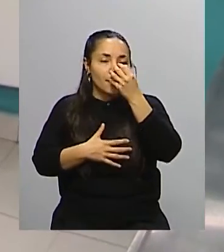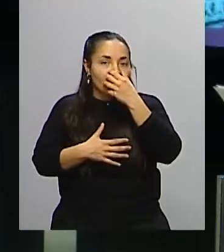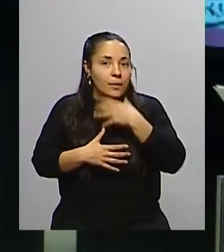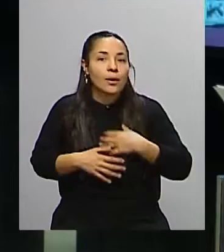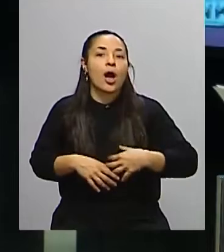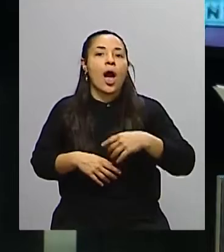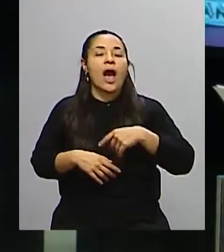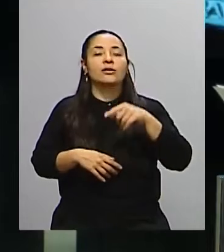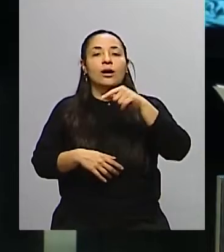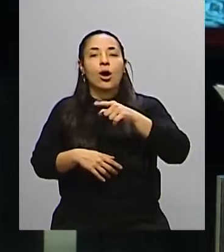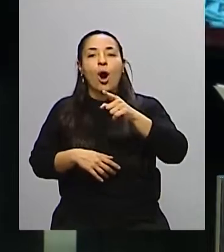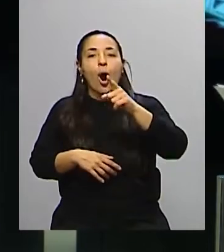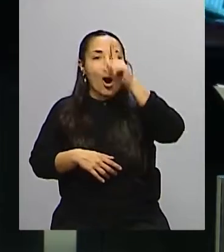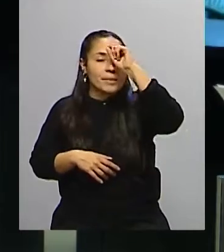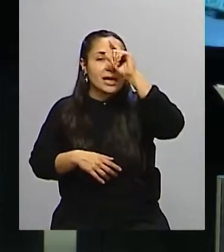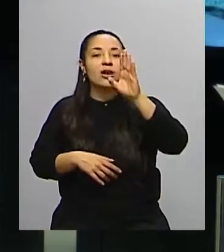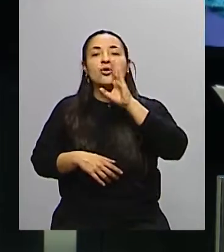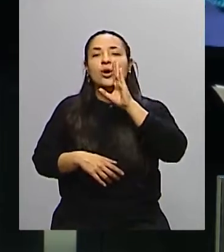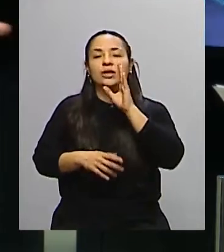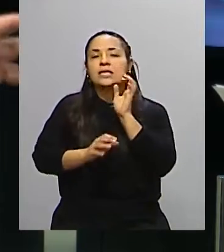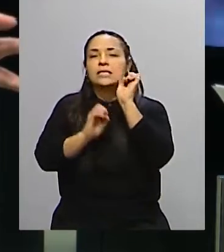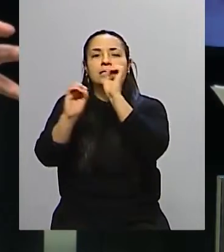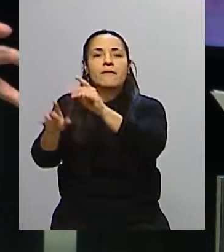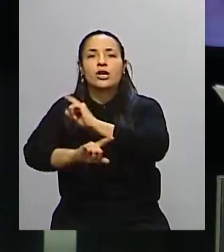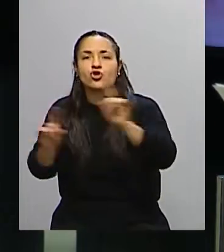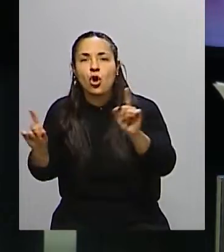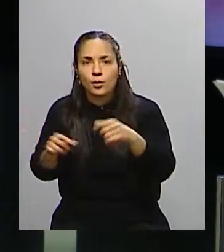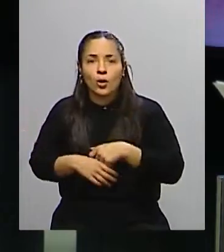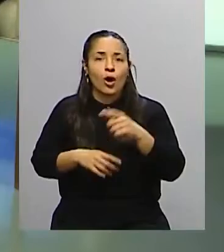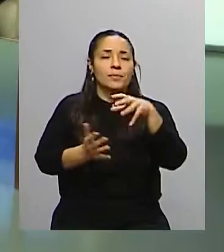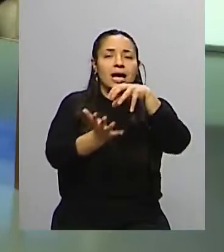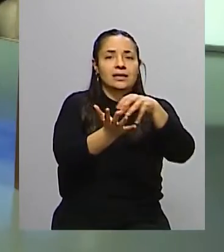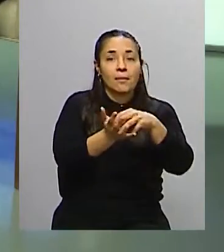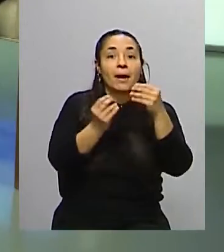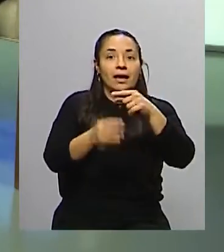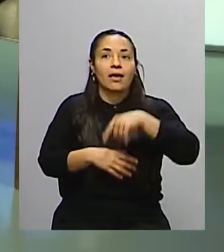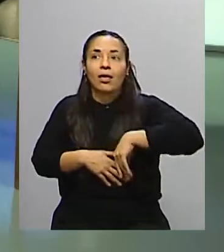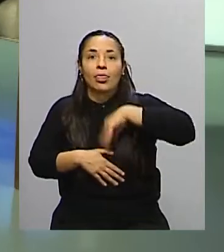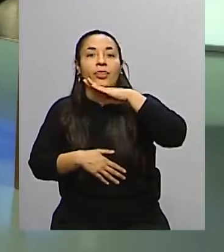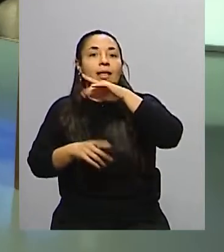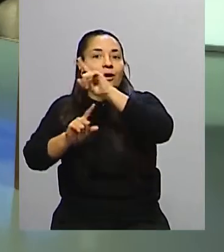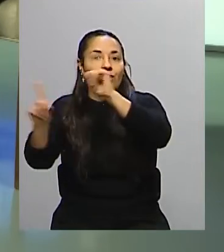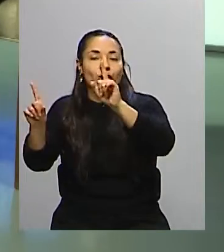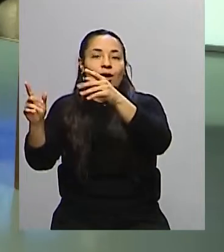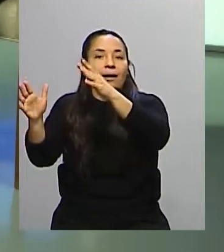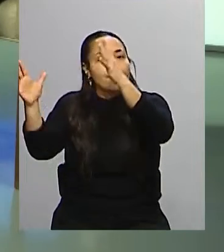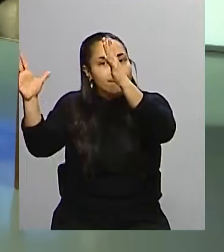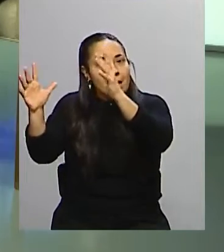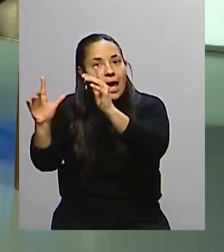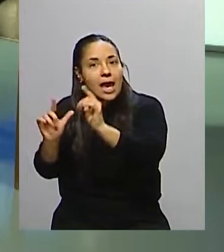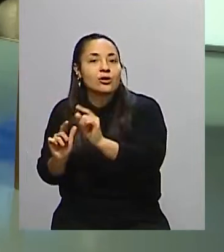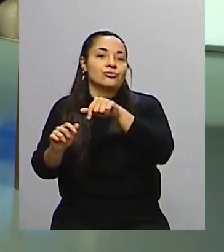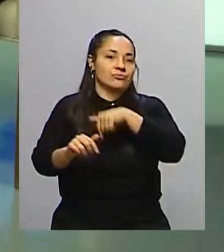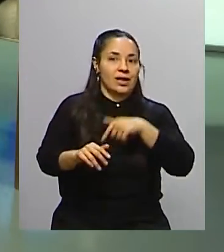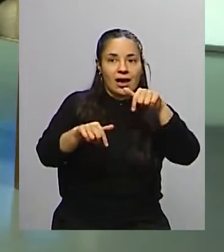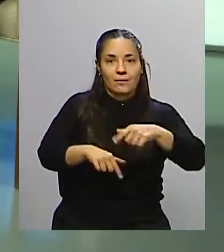no lo lleven al hospital NOTI, tráiganmelo acá o vayan al centro de salud para no colapsarlo. Bueno, para descomprimir ese tipo la demanda es descomprimir, porque claro. el NOTI